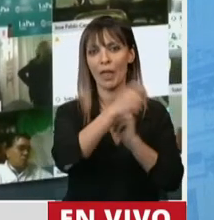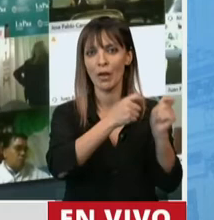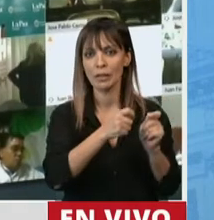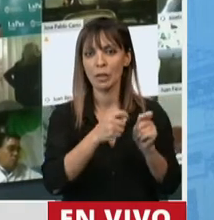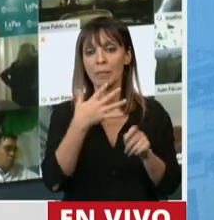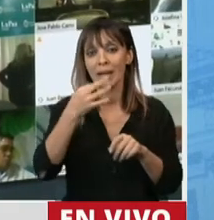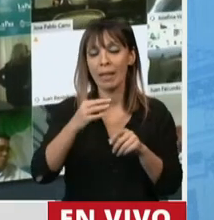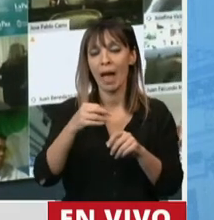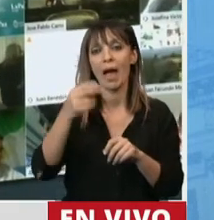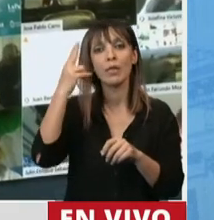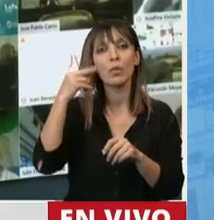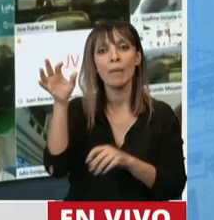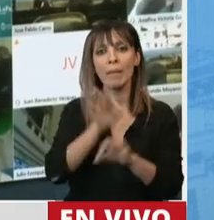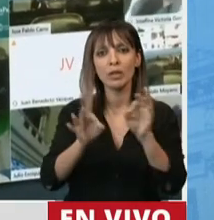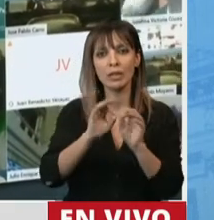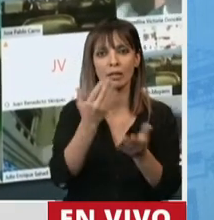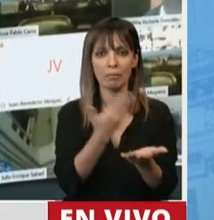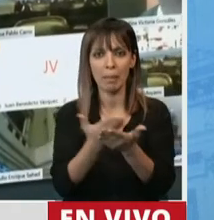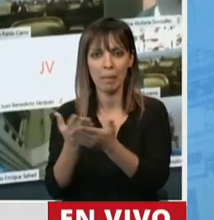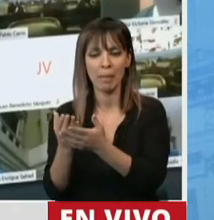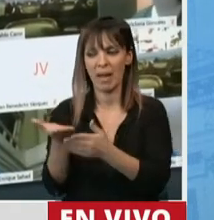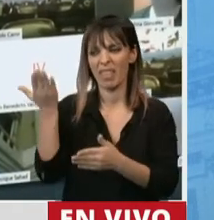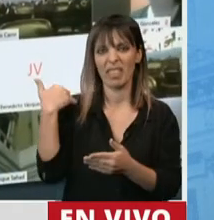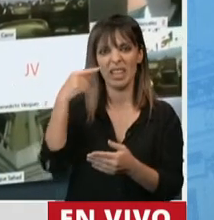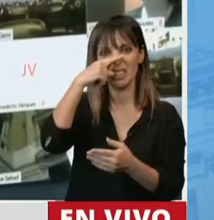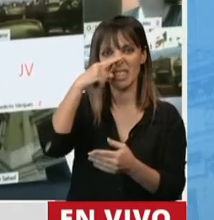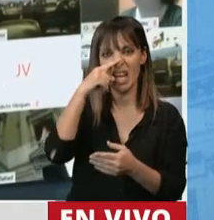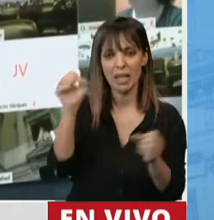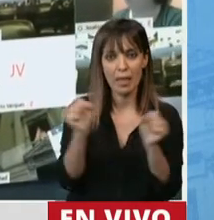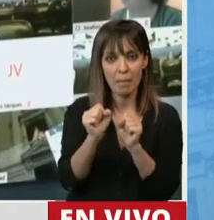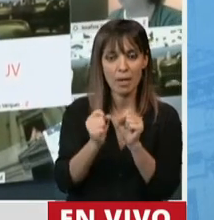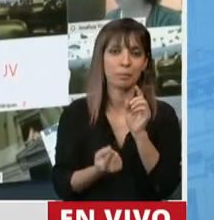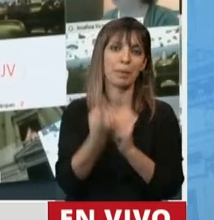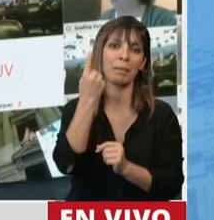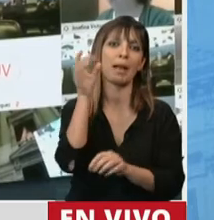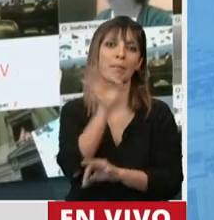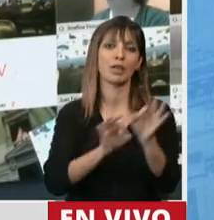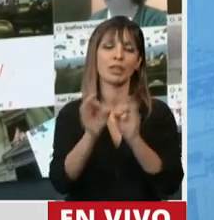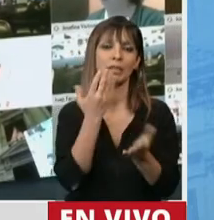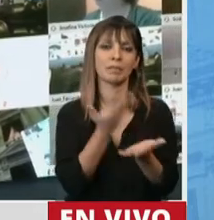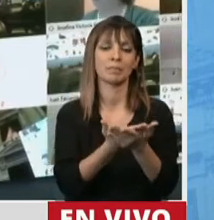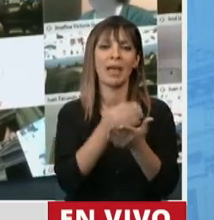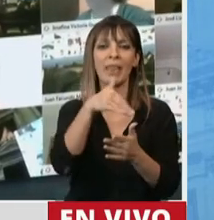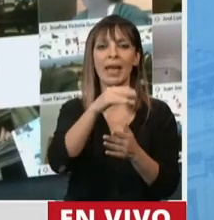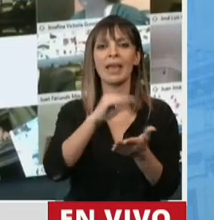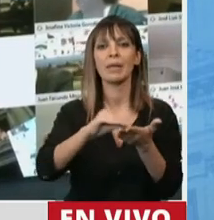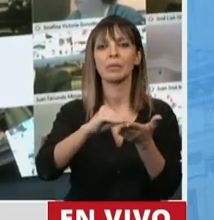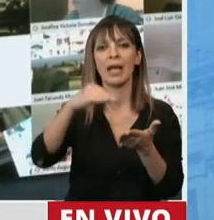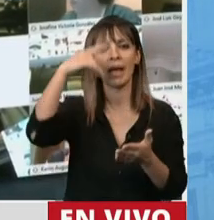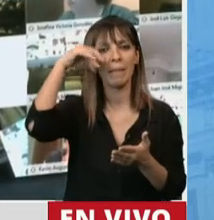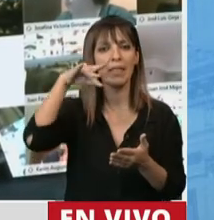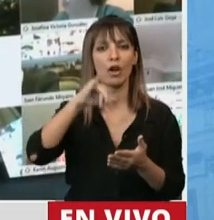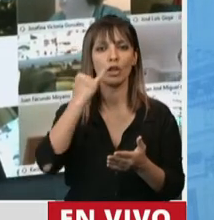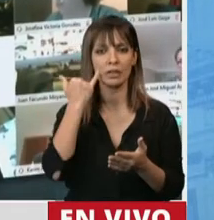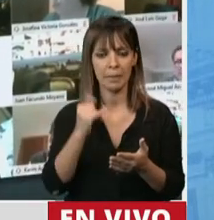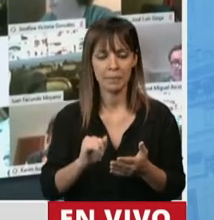9 proyectos de distintos bloques desde el 7 de mayo, cuando se presentó el primer proyecto de Josefina Mendoza. Entre